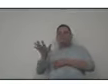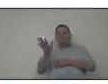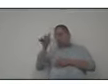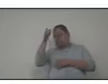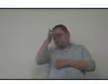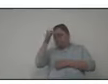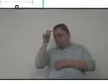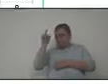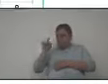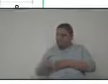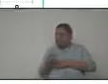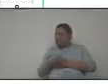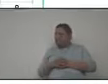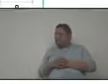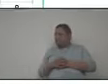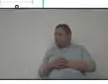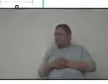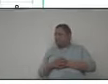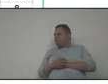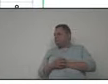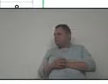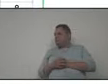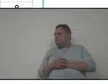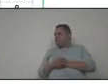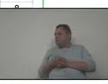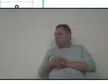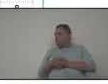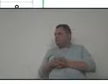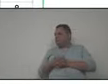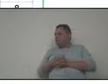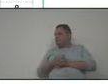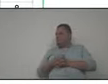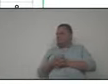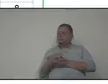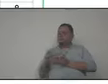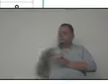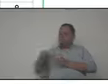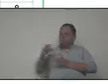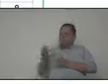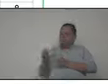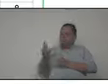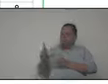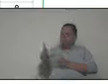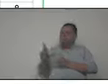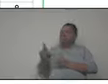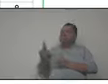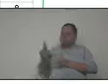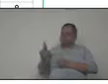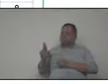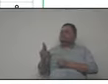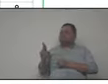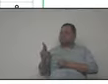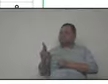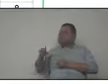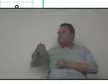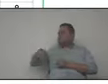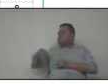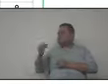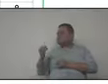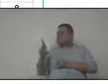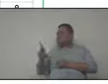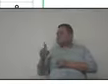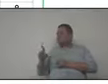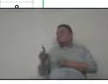están evaluando, son las famosas PQRs. Entonces, tuvimos un